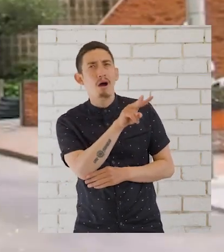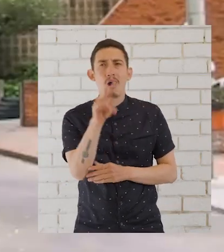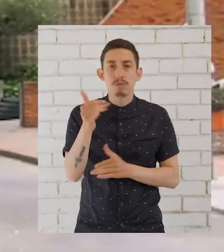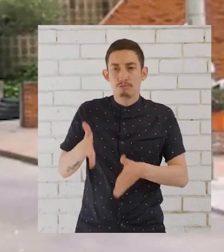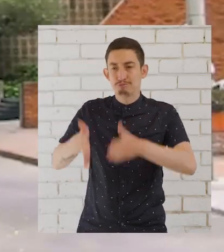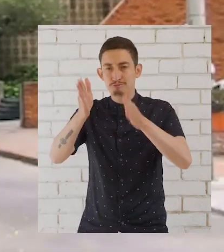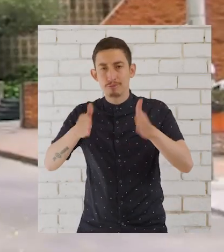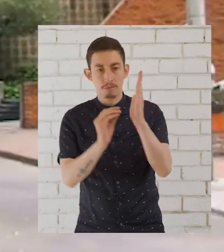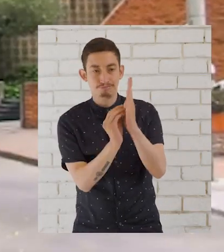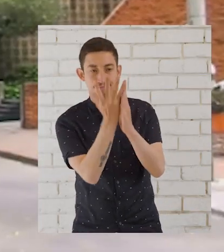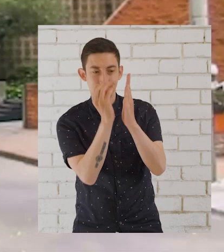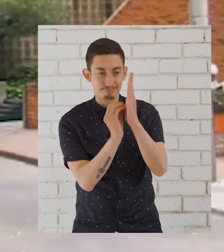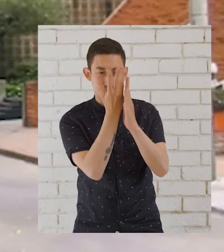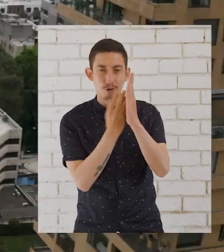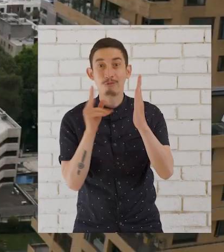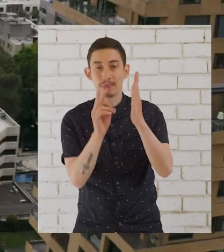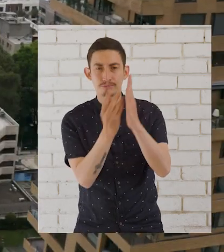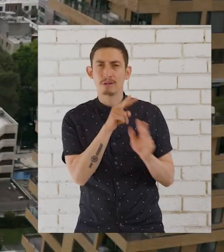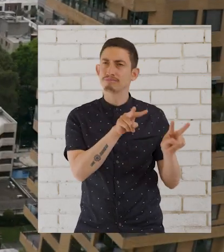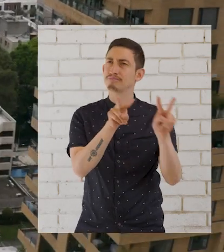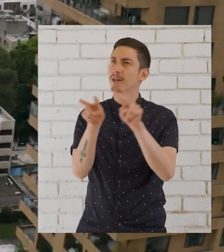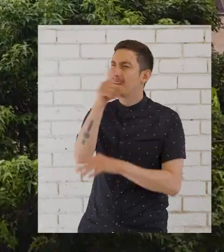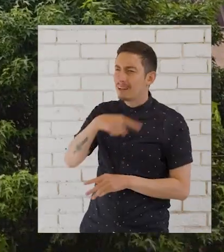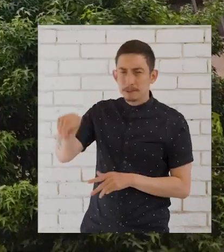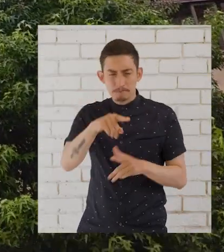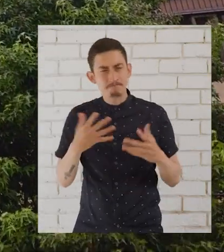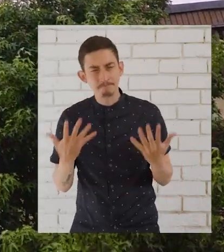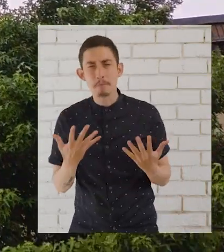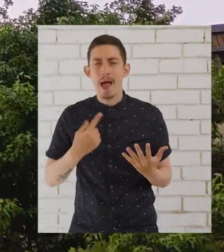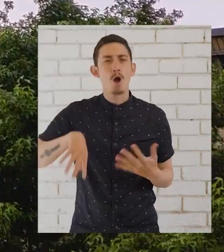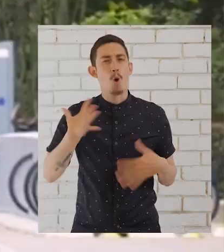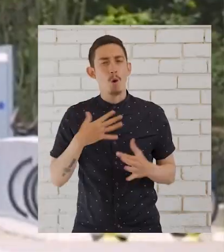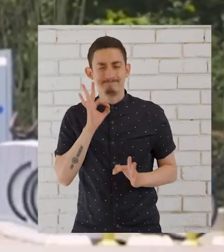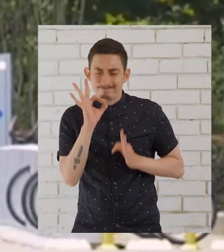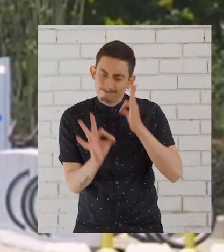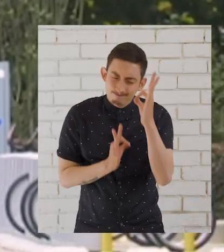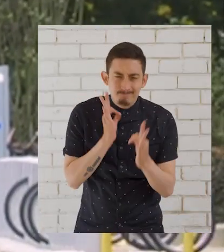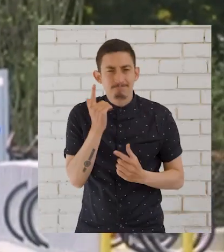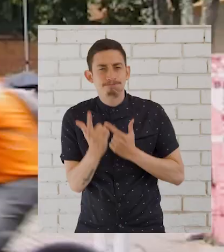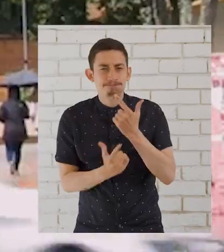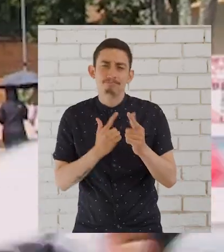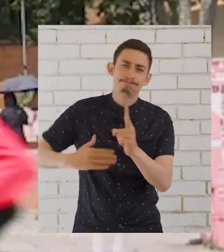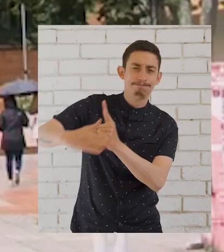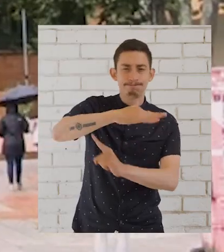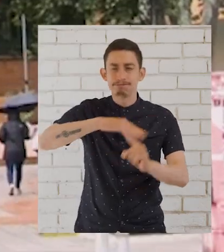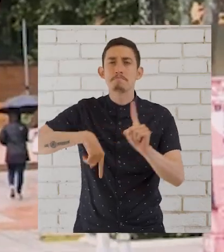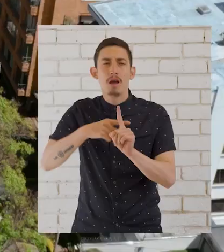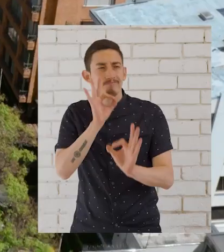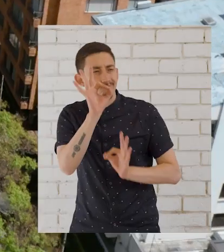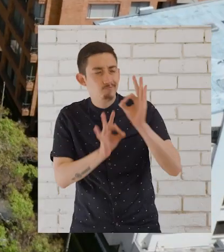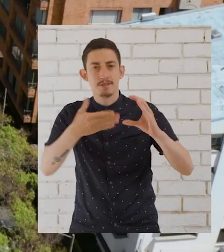vegetación de separadores, andenes, antejardines y fachadas por su aporte a la biodiversidad urbana y